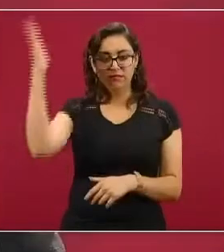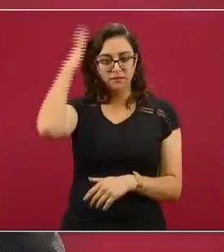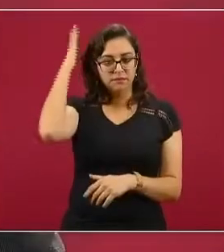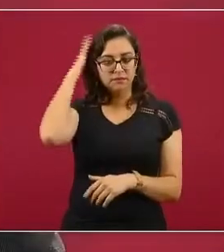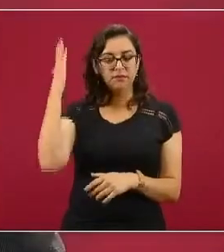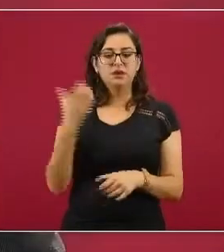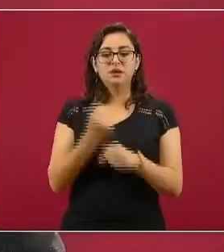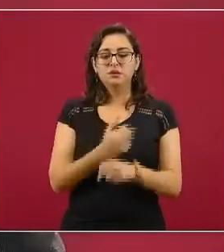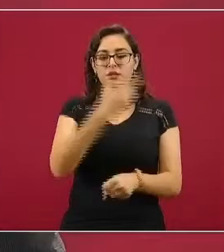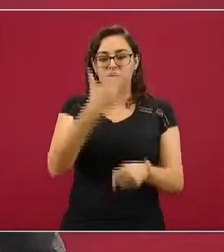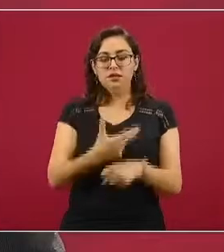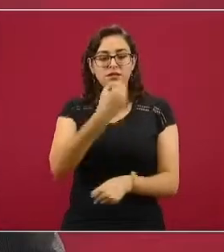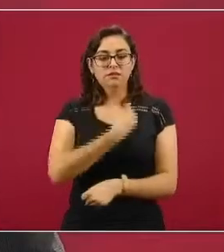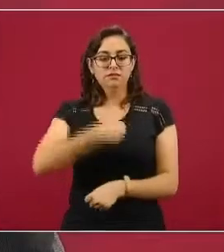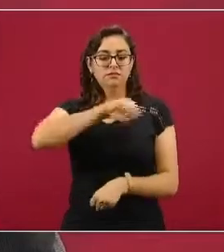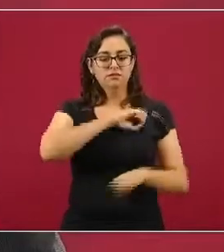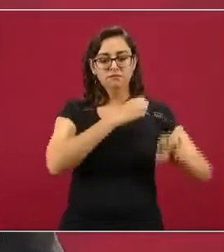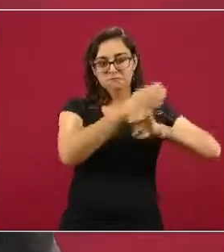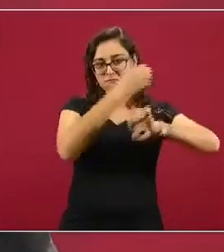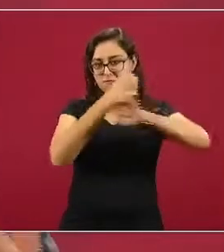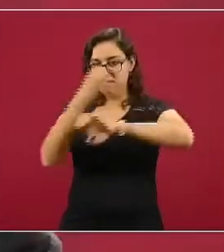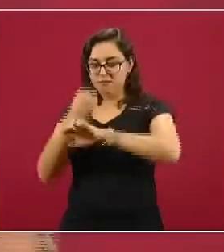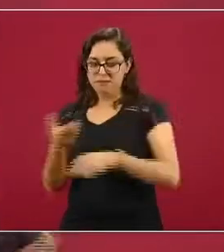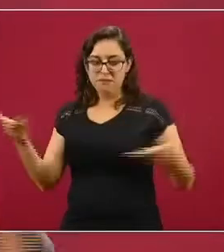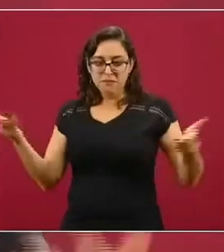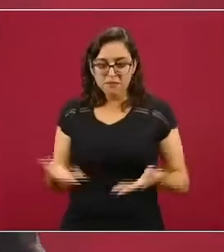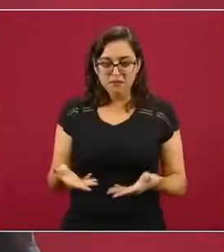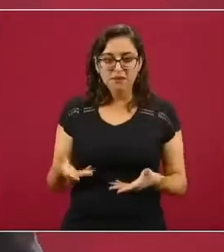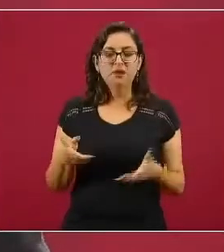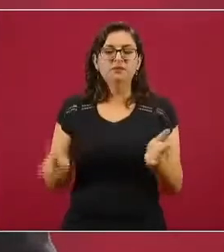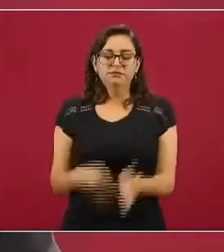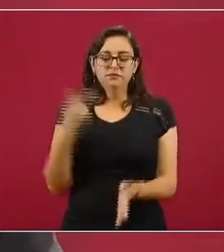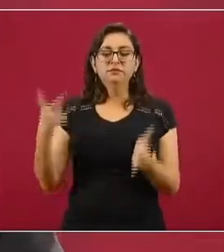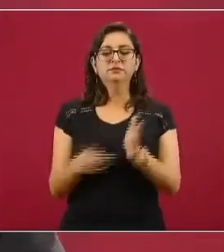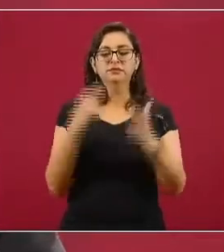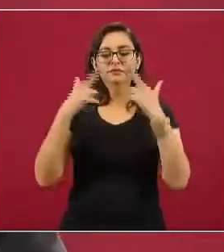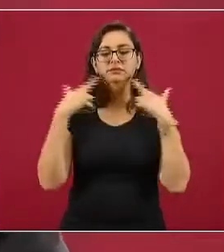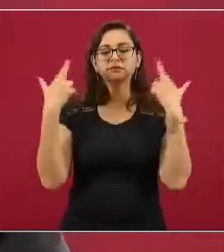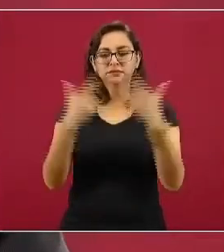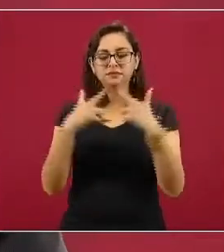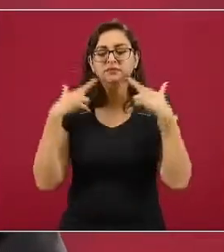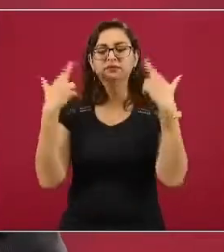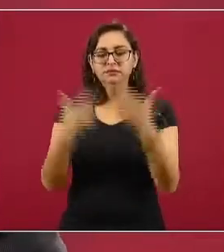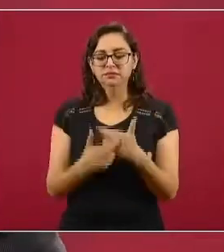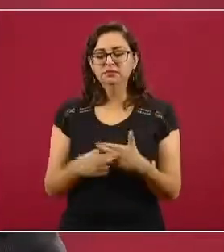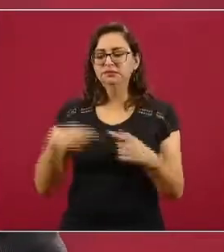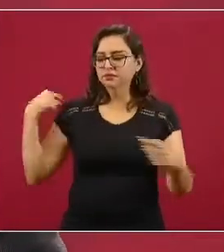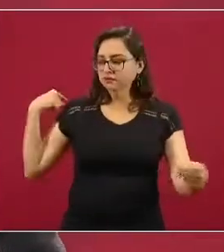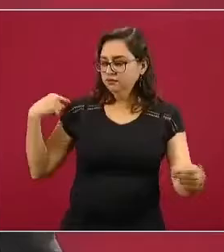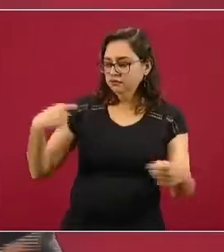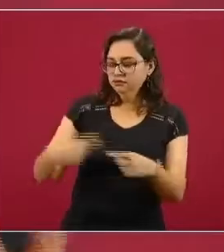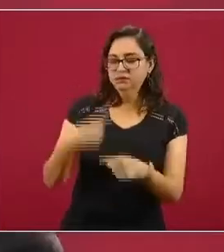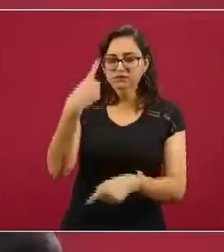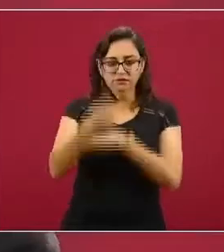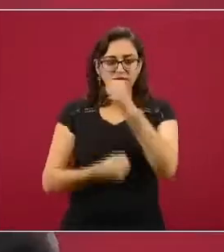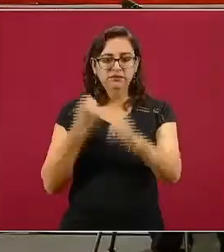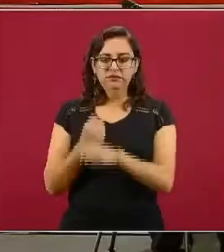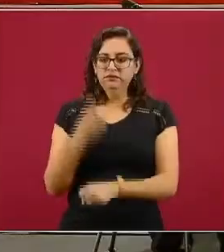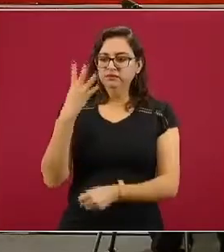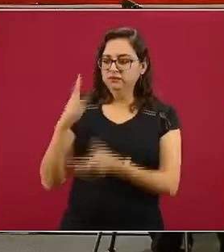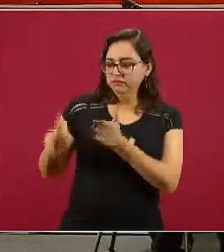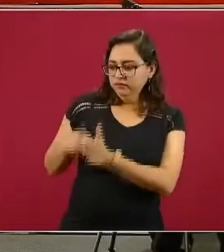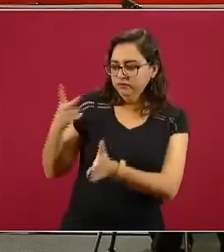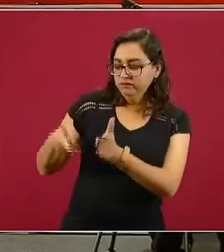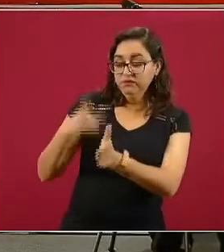las Secretarías de Salud estatales. Esta reunión ocurre periódicamente como una reunión ordinaria, 4 veces al año, pero también hemos tenido